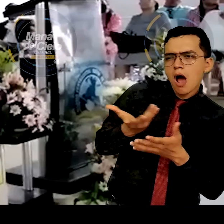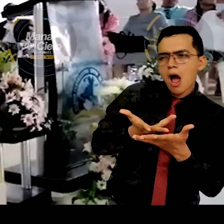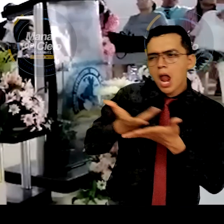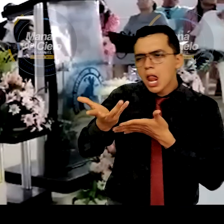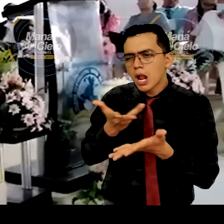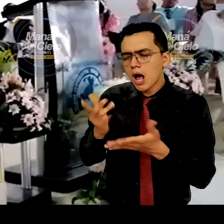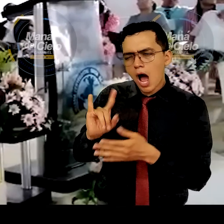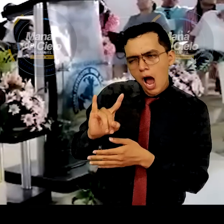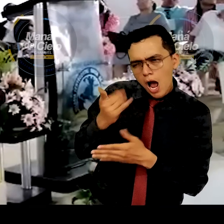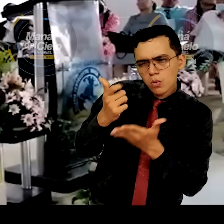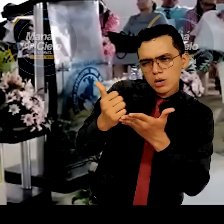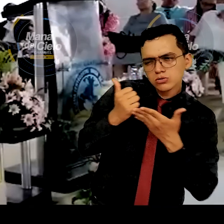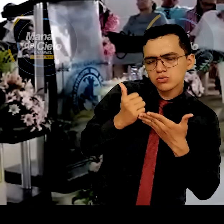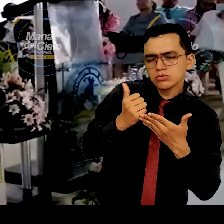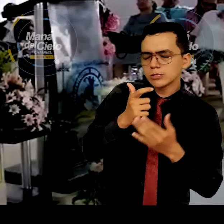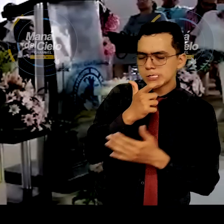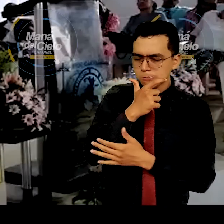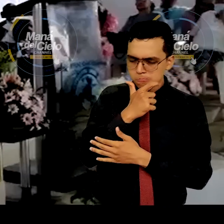lo que sea.